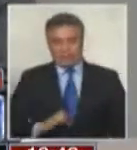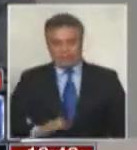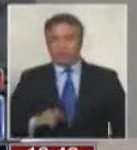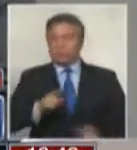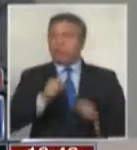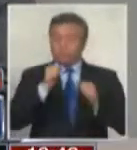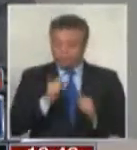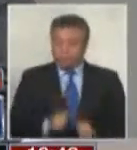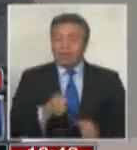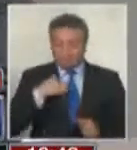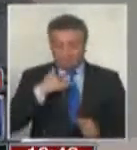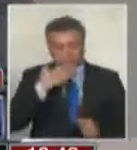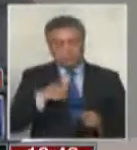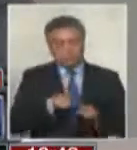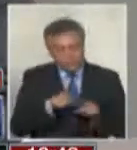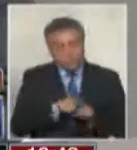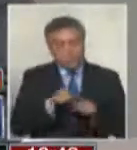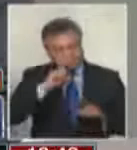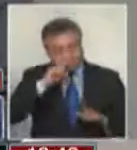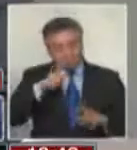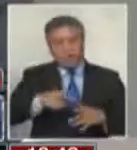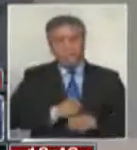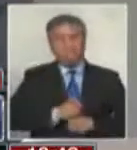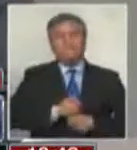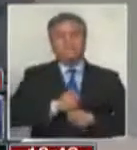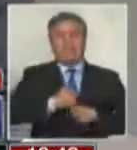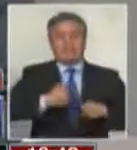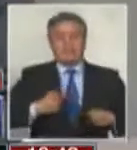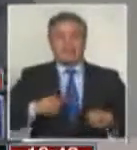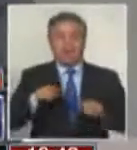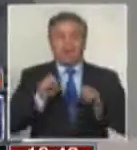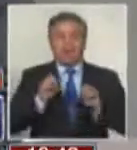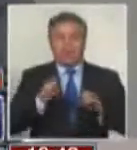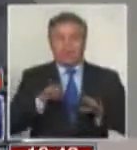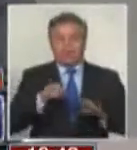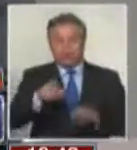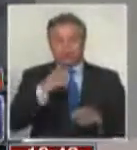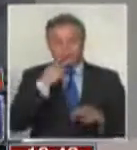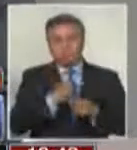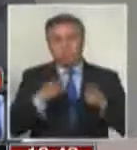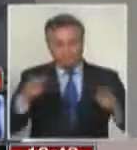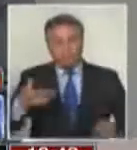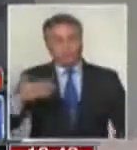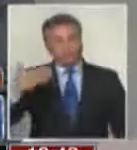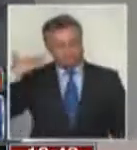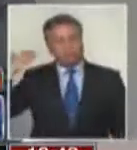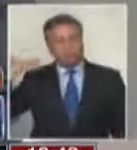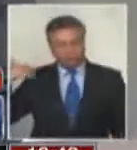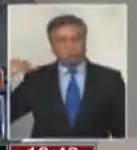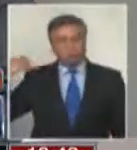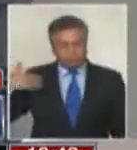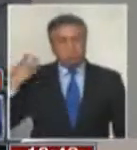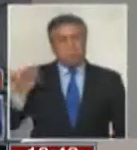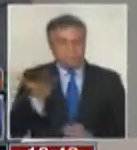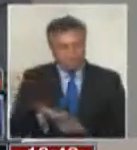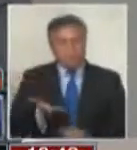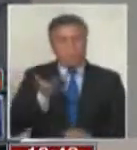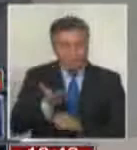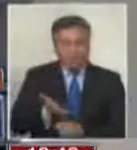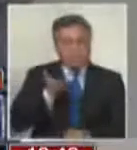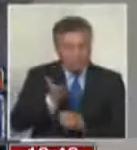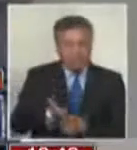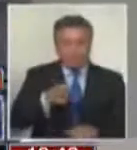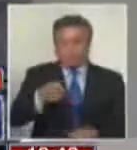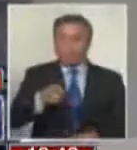traducirse entonces en un fortalecimiento de la educación pública que hace rato venimos demandando y tampoco se